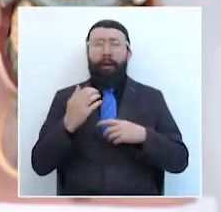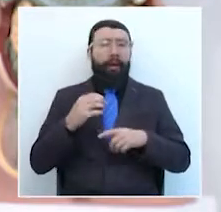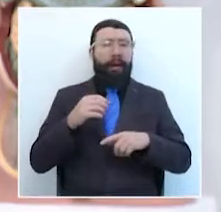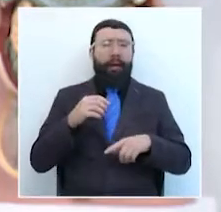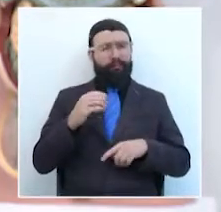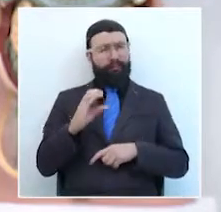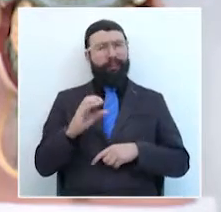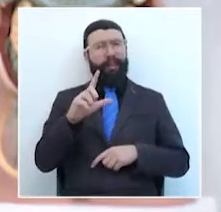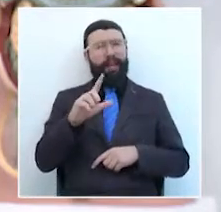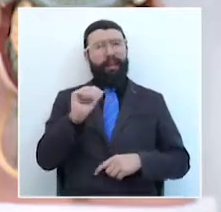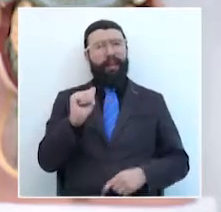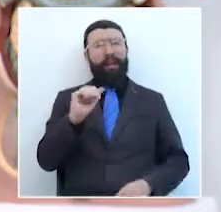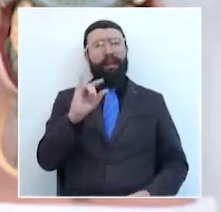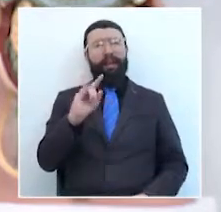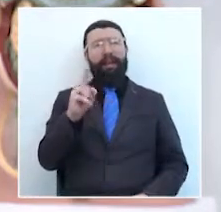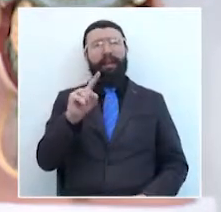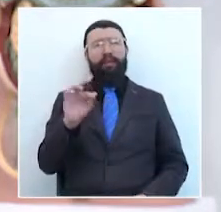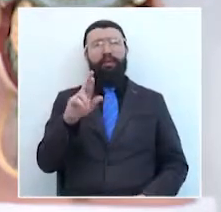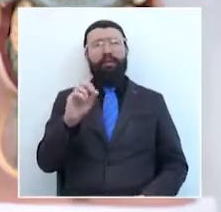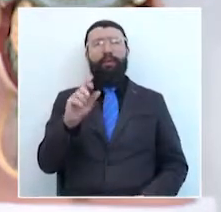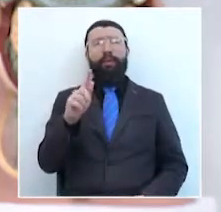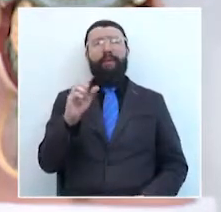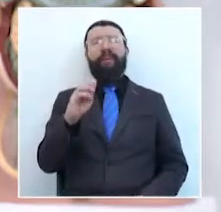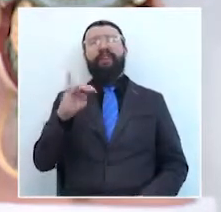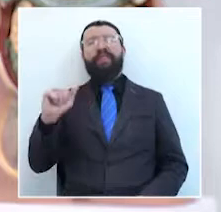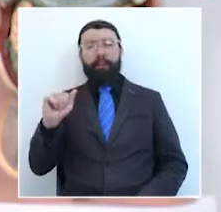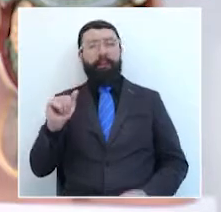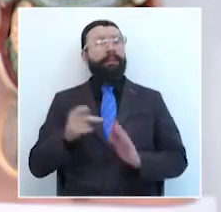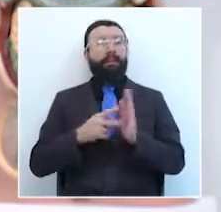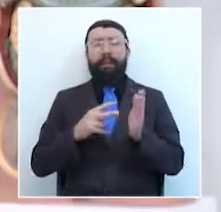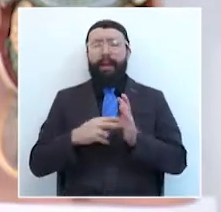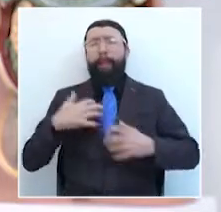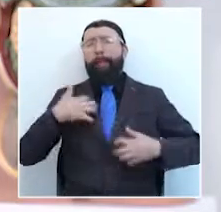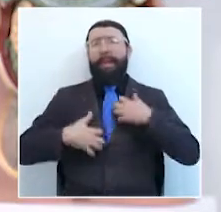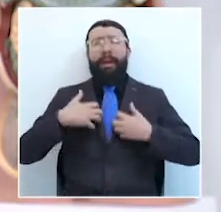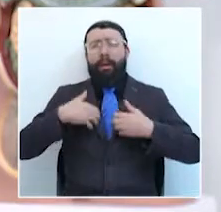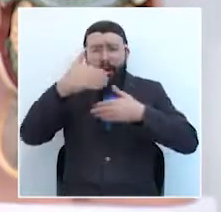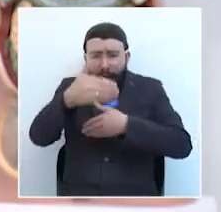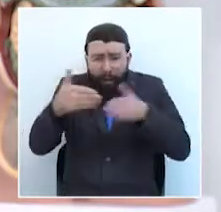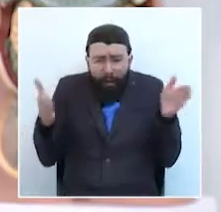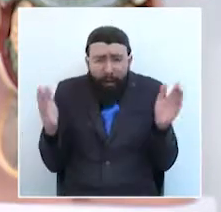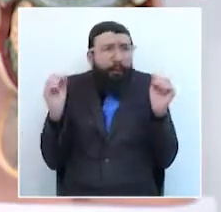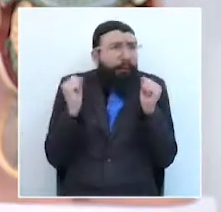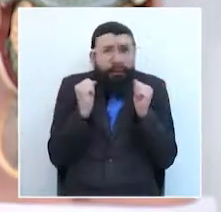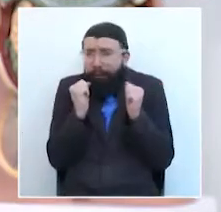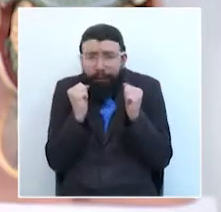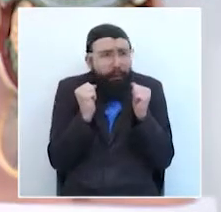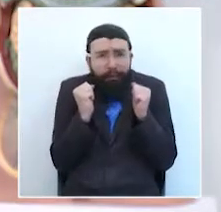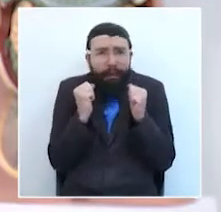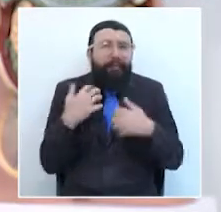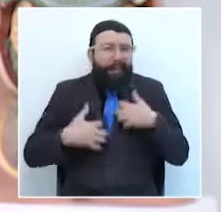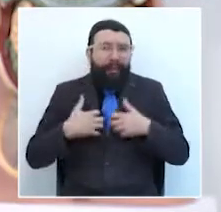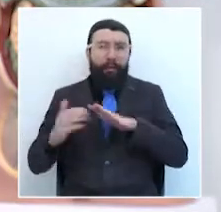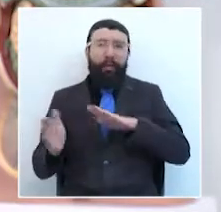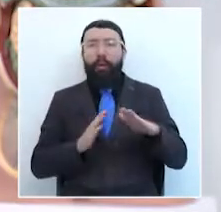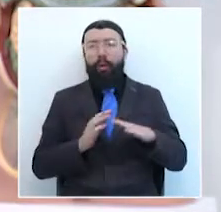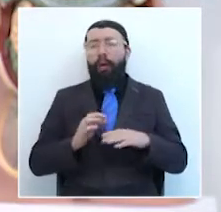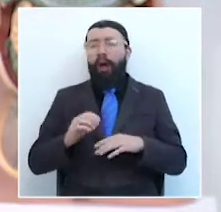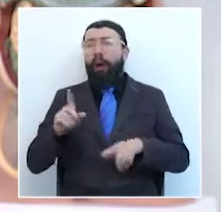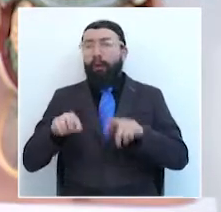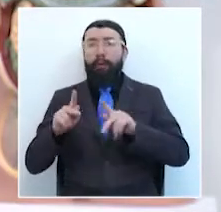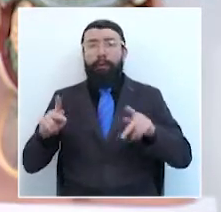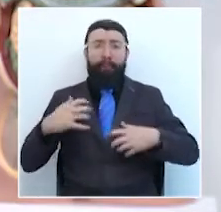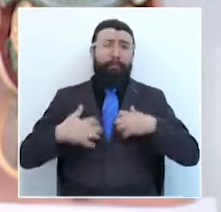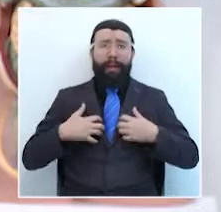término pero entonces qué quiere decir esto miedo a los lugares cerrados también tenemos el miedo a conducir miedo a volar personas que